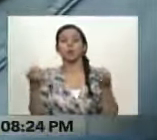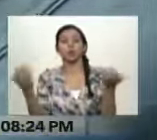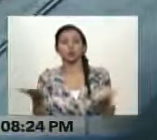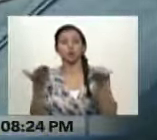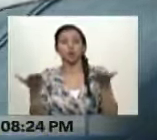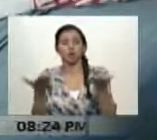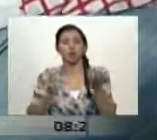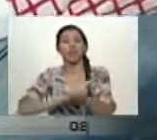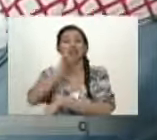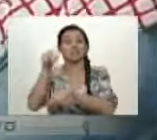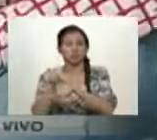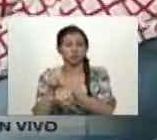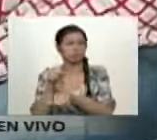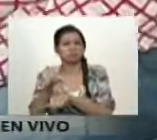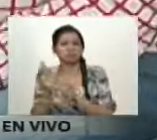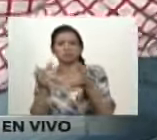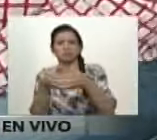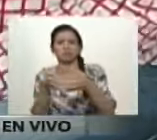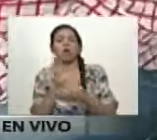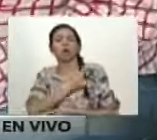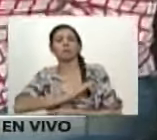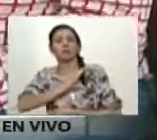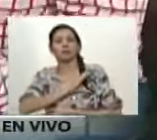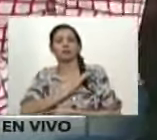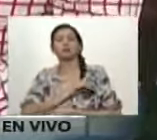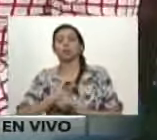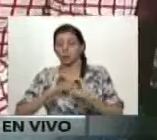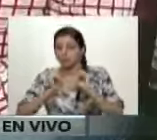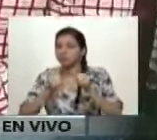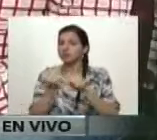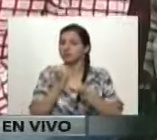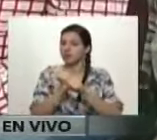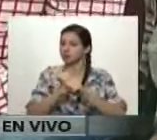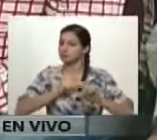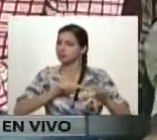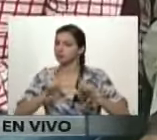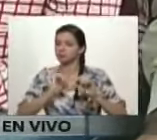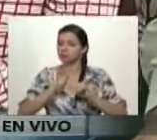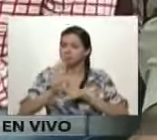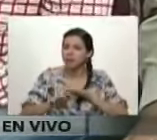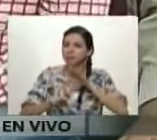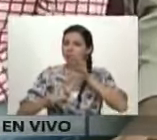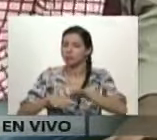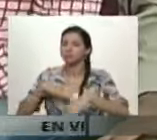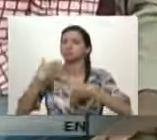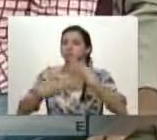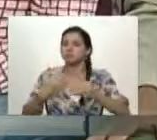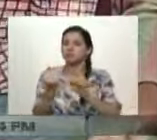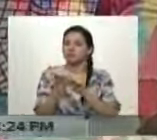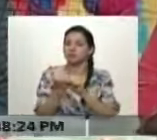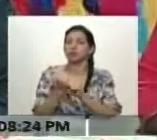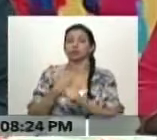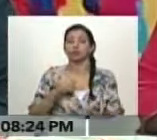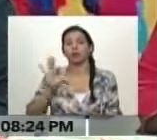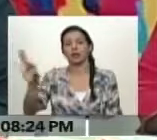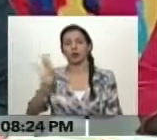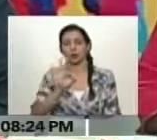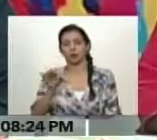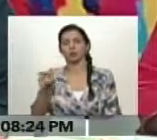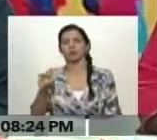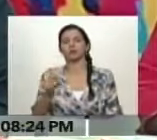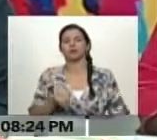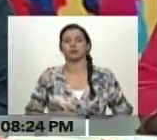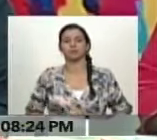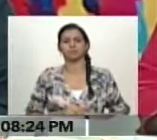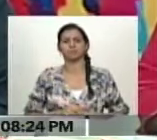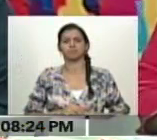comité promotor ha dado los primeros pasos. Allí designé y le pedí al